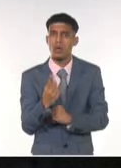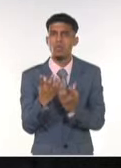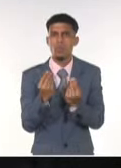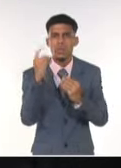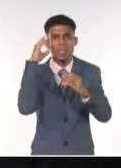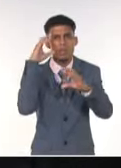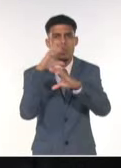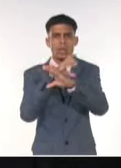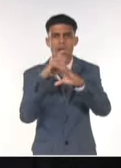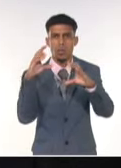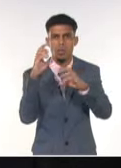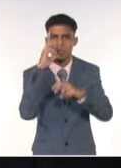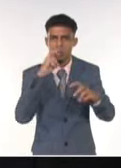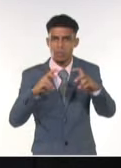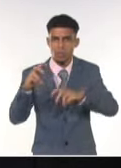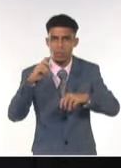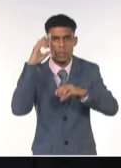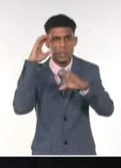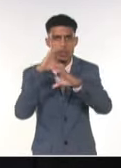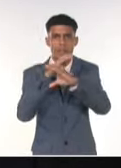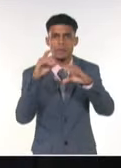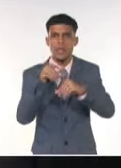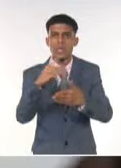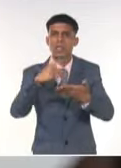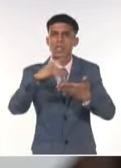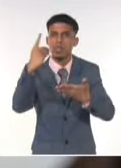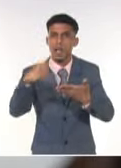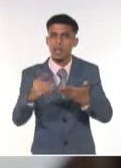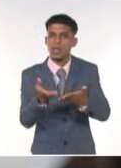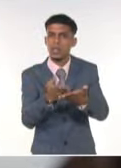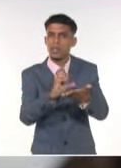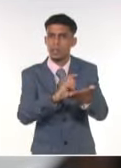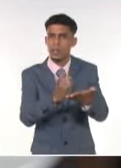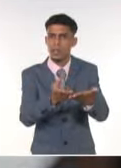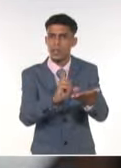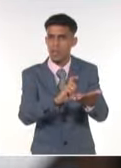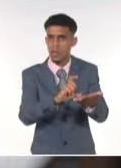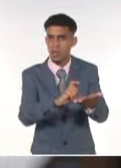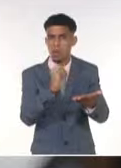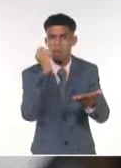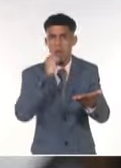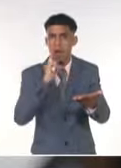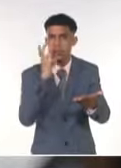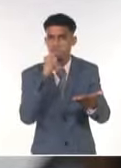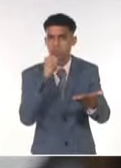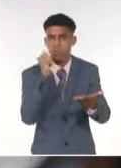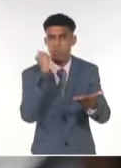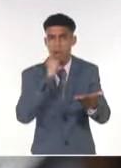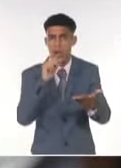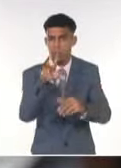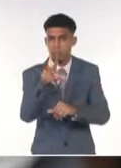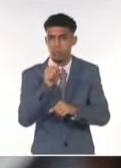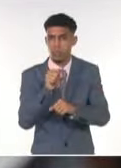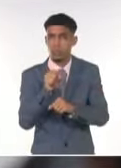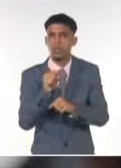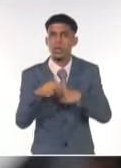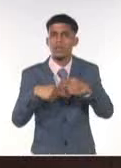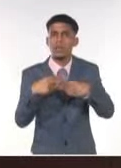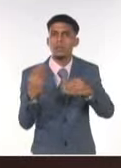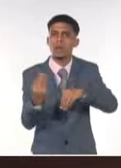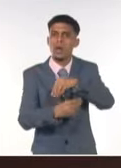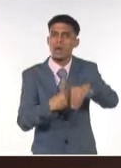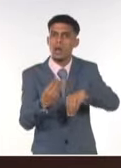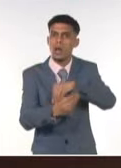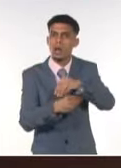investigaciones científicas en el campo de la didáctica, libros de textos más atractivos y actualizados y realizando cambios en la